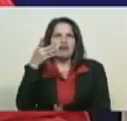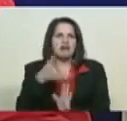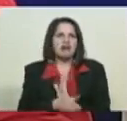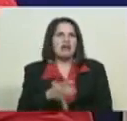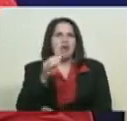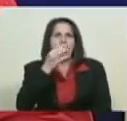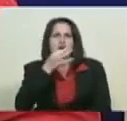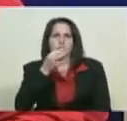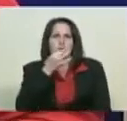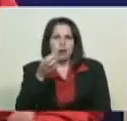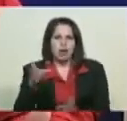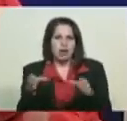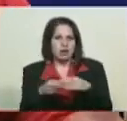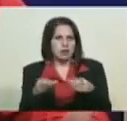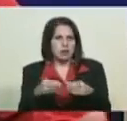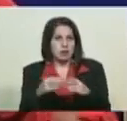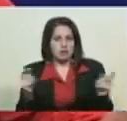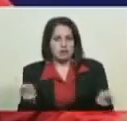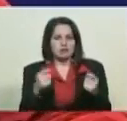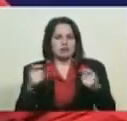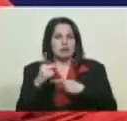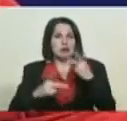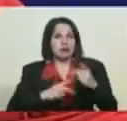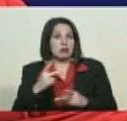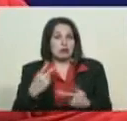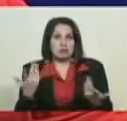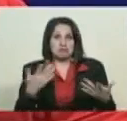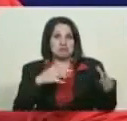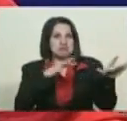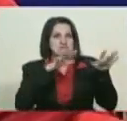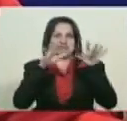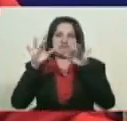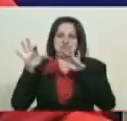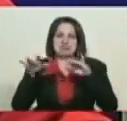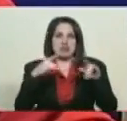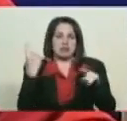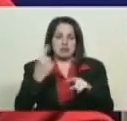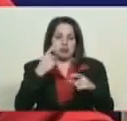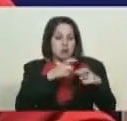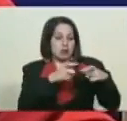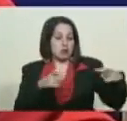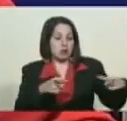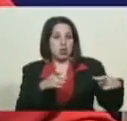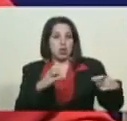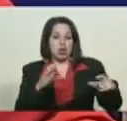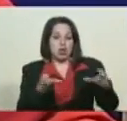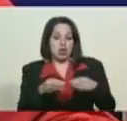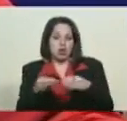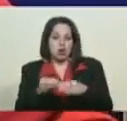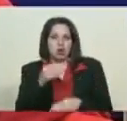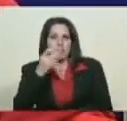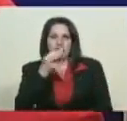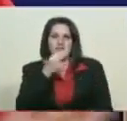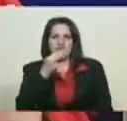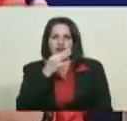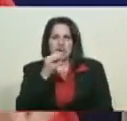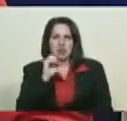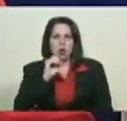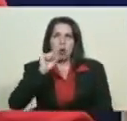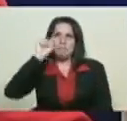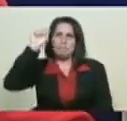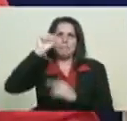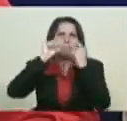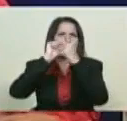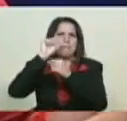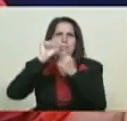disimulo. Avanzada progresista. El único disimulo allí era que utilizaron la tarjeta de Copei o del MAS para presentar